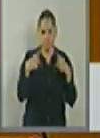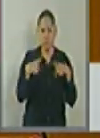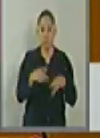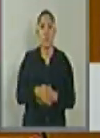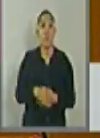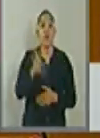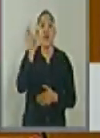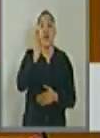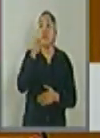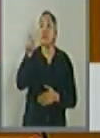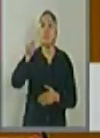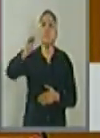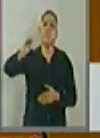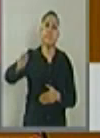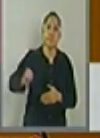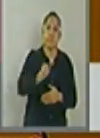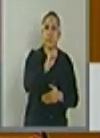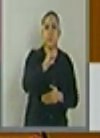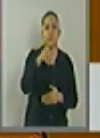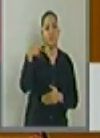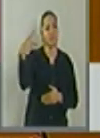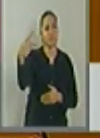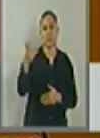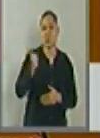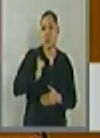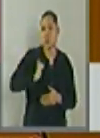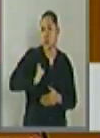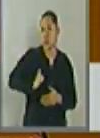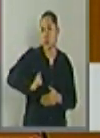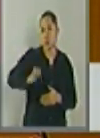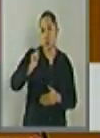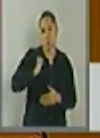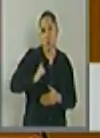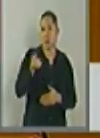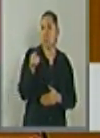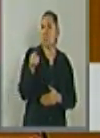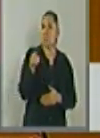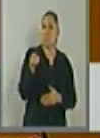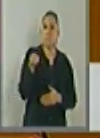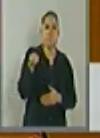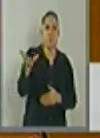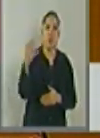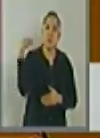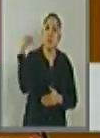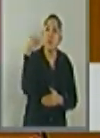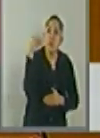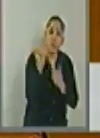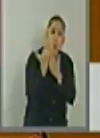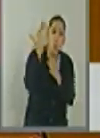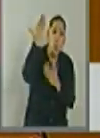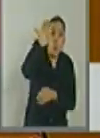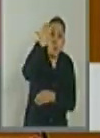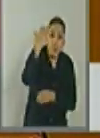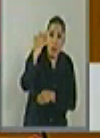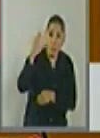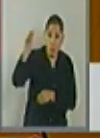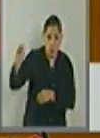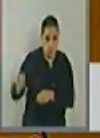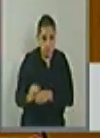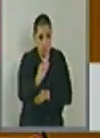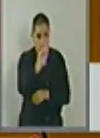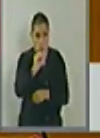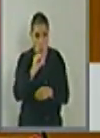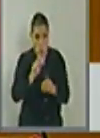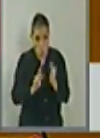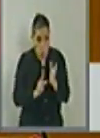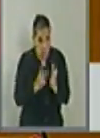del dinosaurio en sus peores expresiones está presente. Y ahora, con la correlación de fuerzas que va a existir en las cámaras